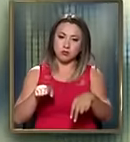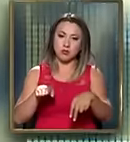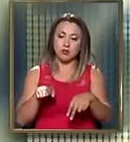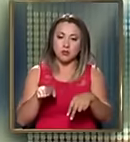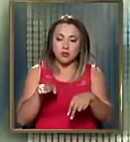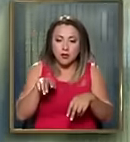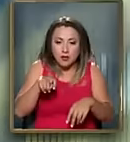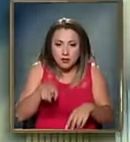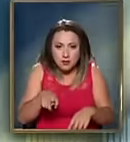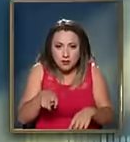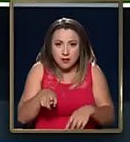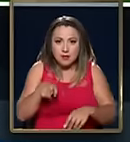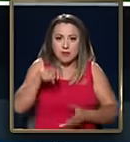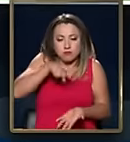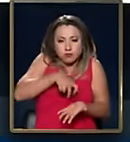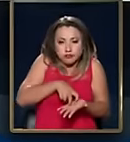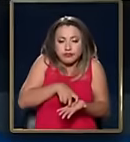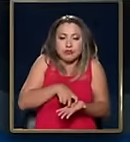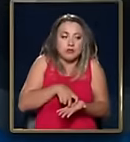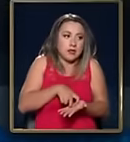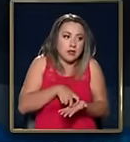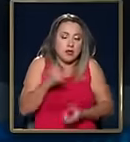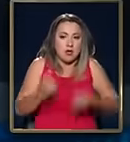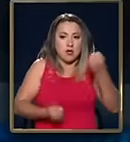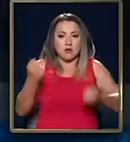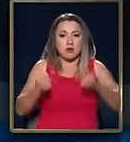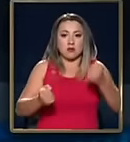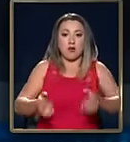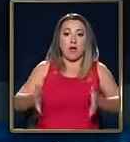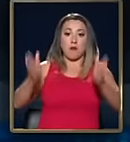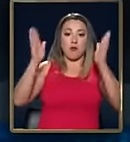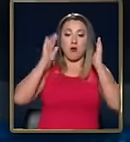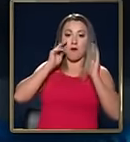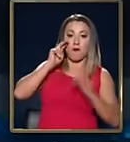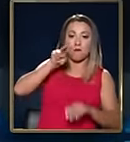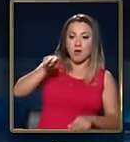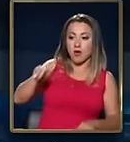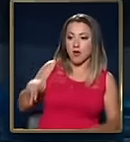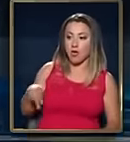se inclinaba. No faltaba, weón, el camionero que veía la escena y...